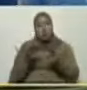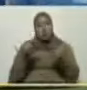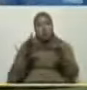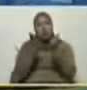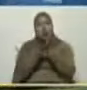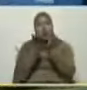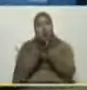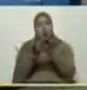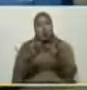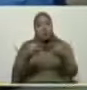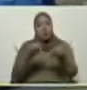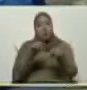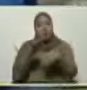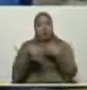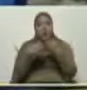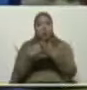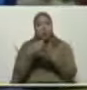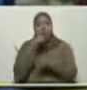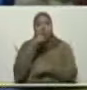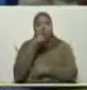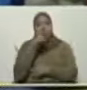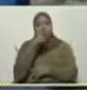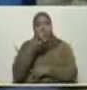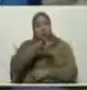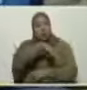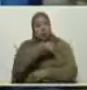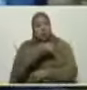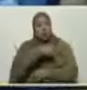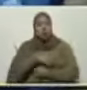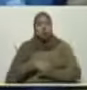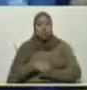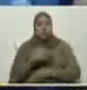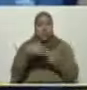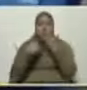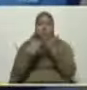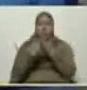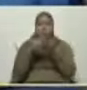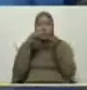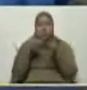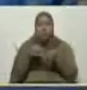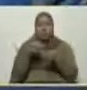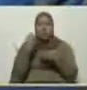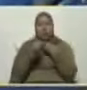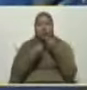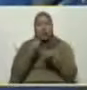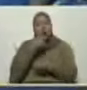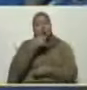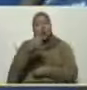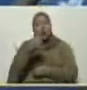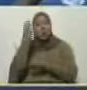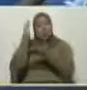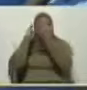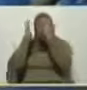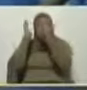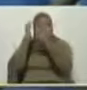escuela un cdi una universidad Ah como hace mi